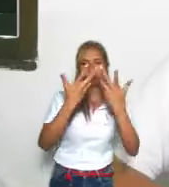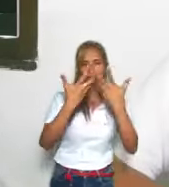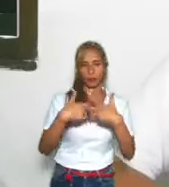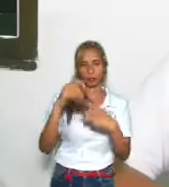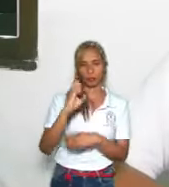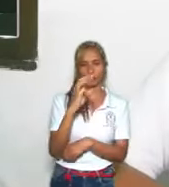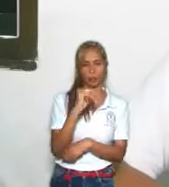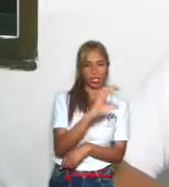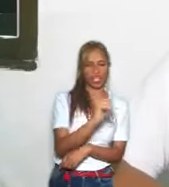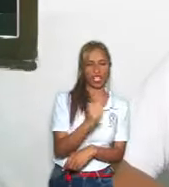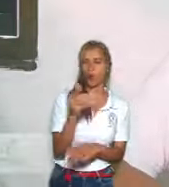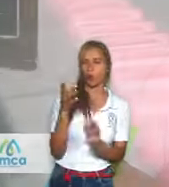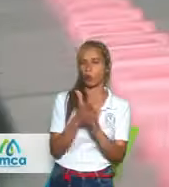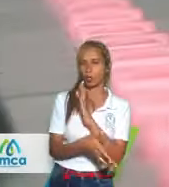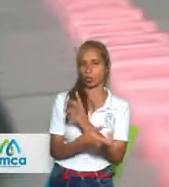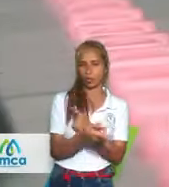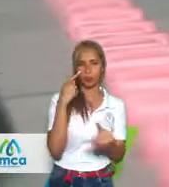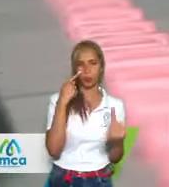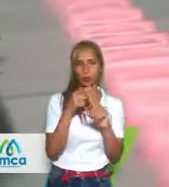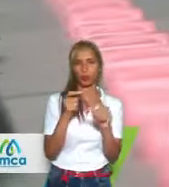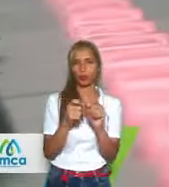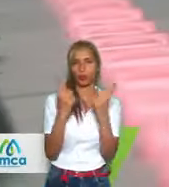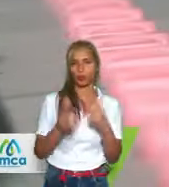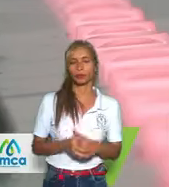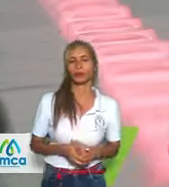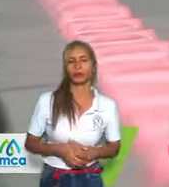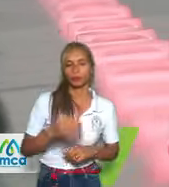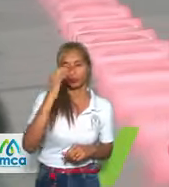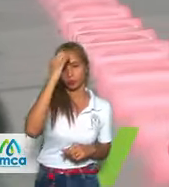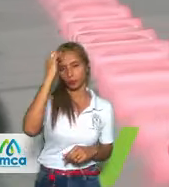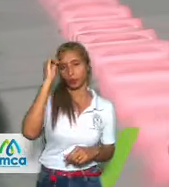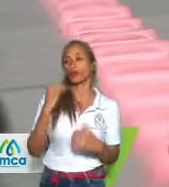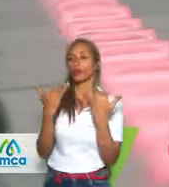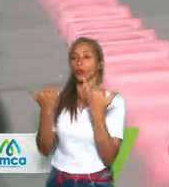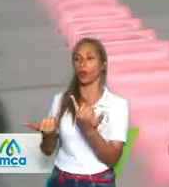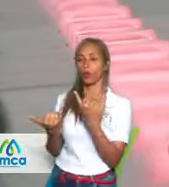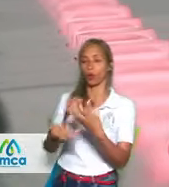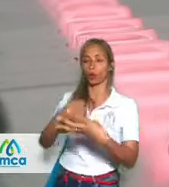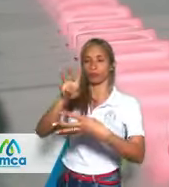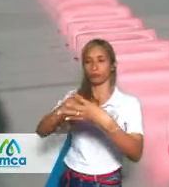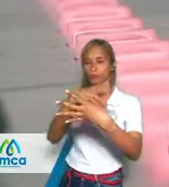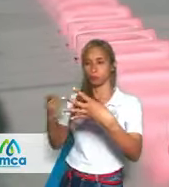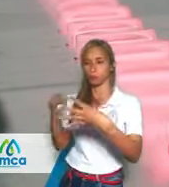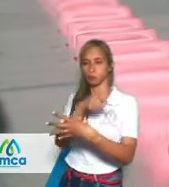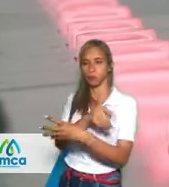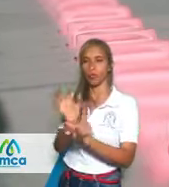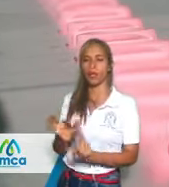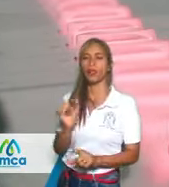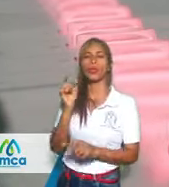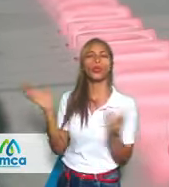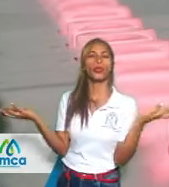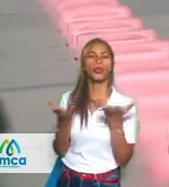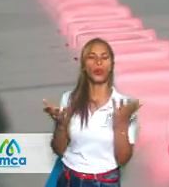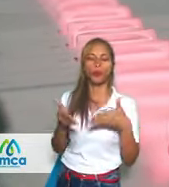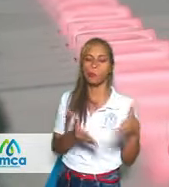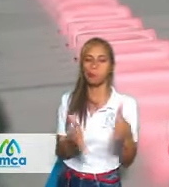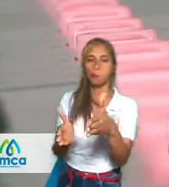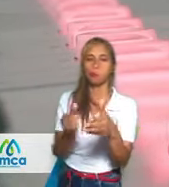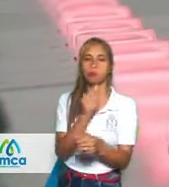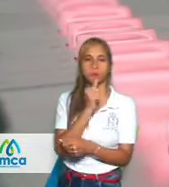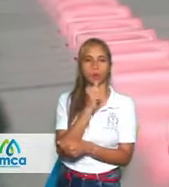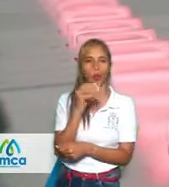objetivo de la misma. Bueno, el día de hoy en el corregimiento de Barcelona, específicamente en la quebrada La Congala, queremos adelantar